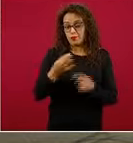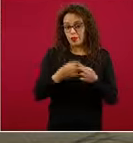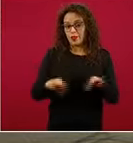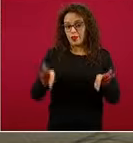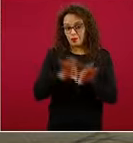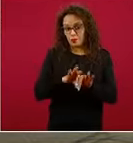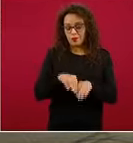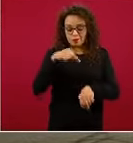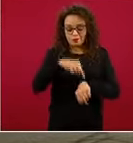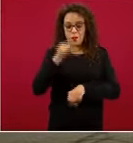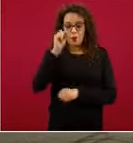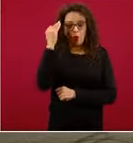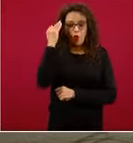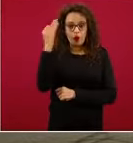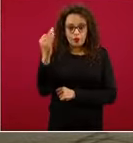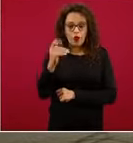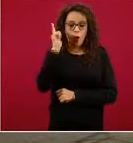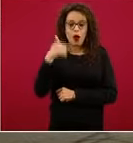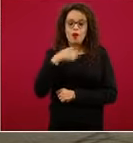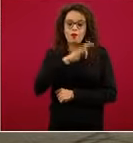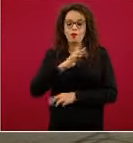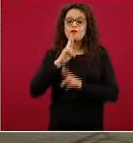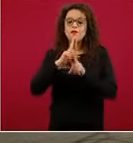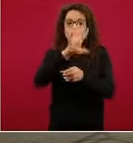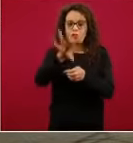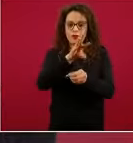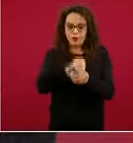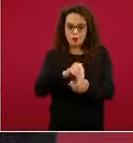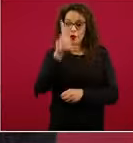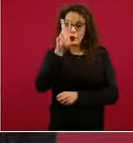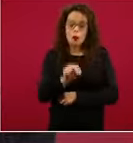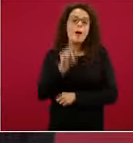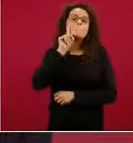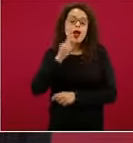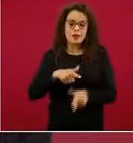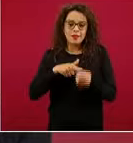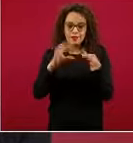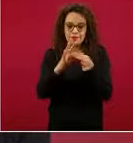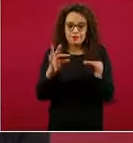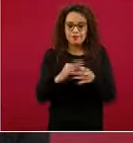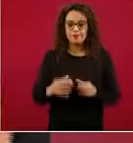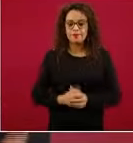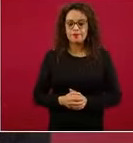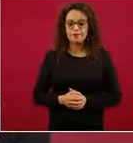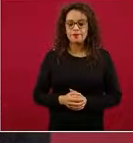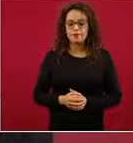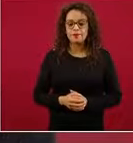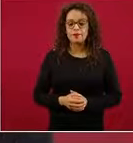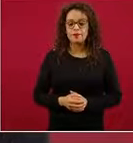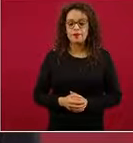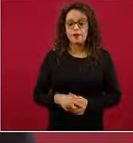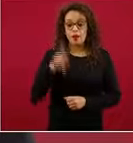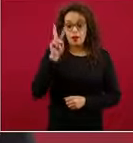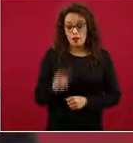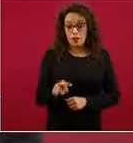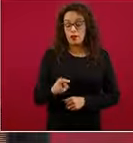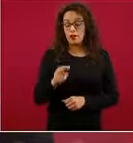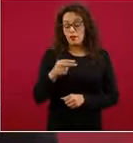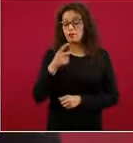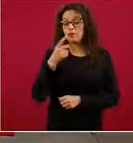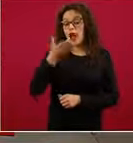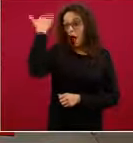queda pendiente, con mucho gusto mañana lo continuamos. Respecto a la fase, esa continuémosla más adelante. En realidad estoy anticipando. Cuando teníamos la fase